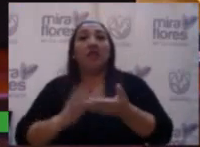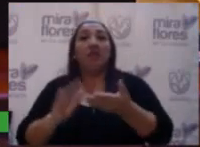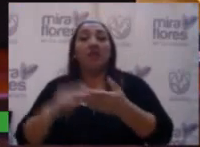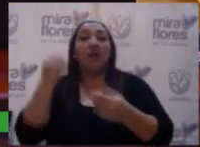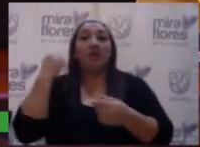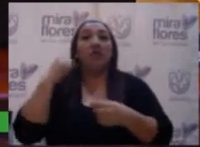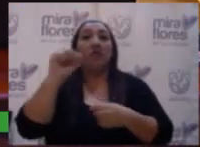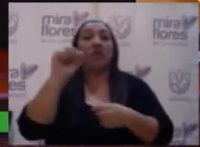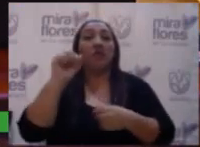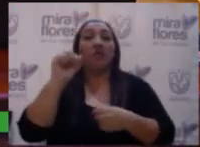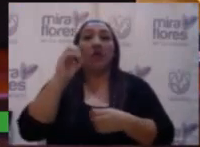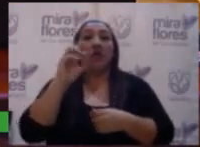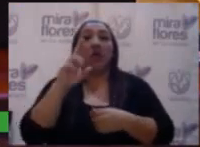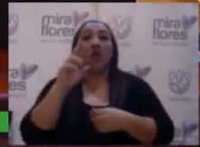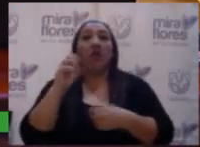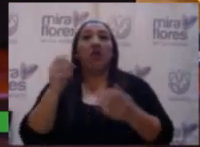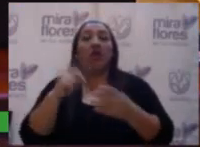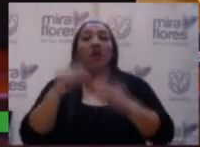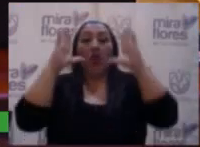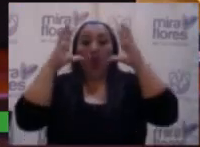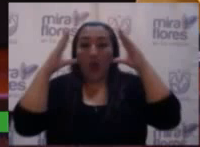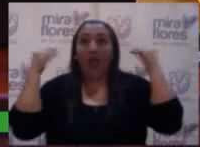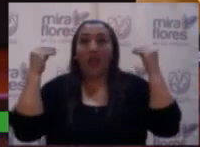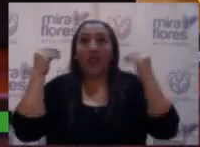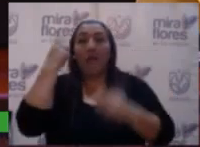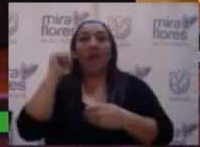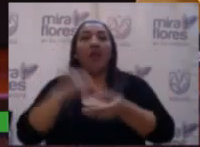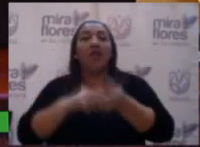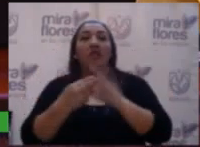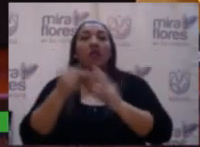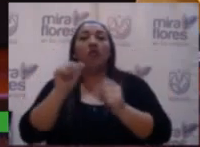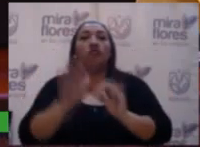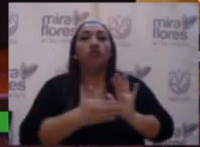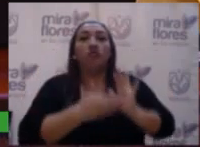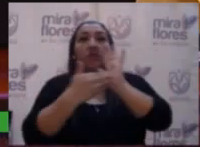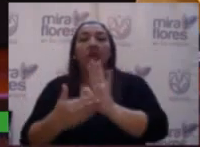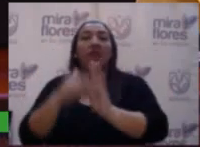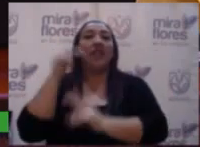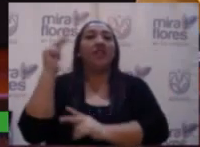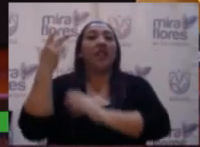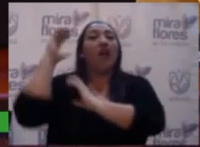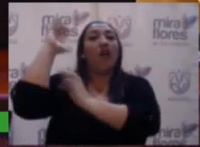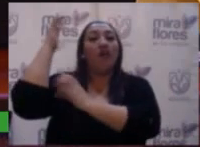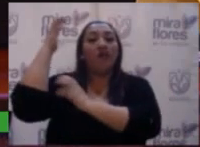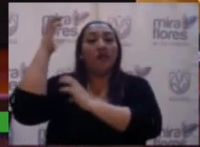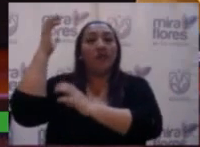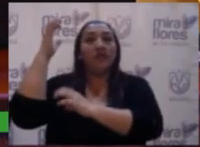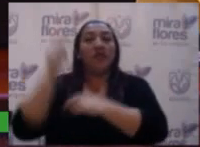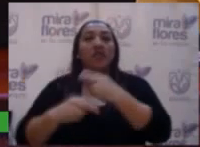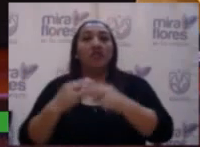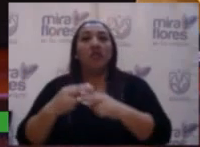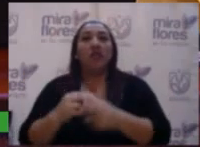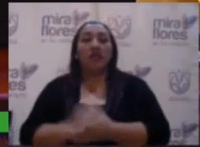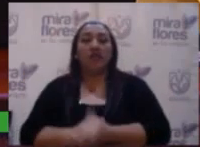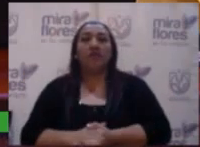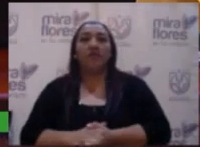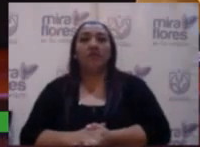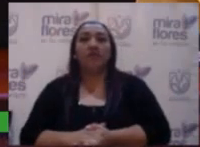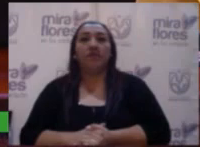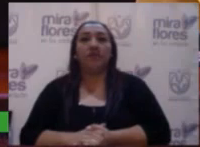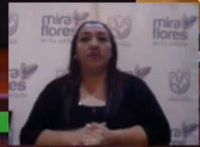su viaje a la ciudad de cork en la República de Irlanda para su participación en la tercera conferencia internacional sobre ciudades del aprendizaje